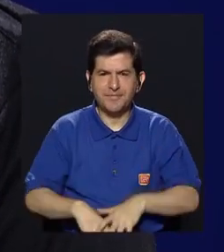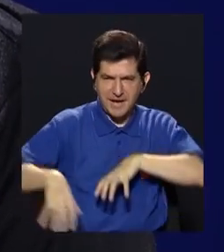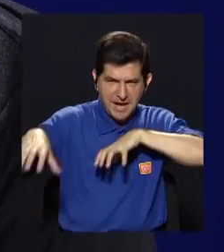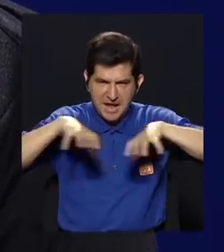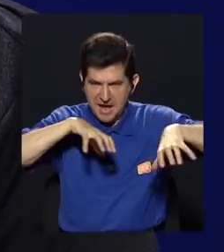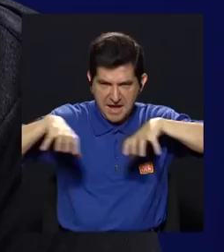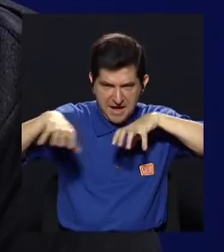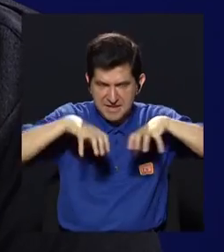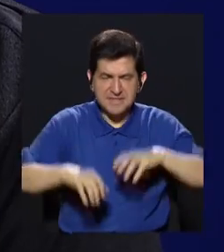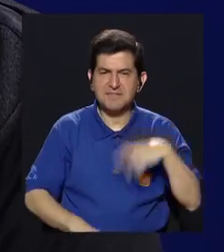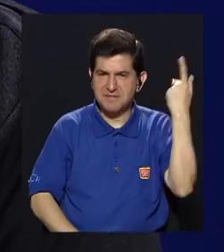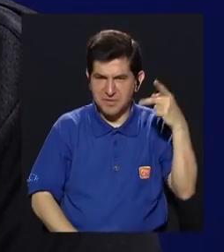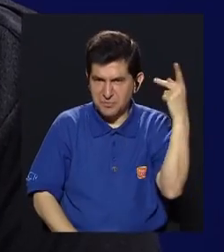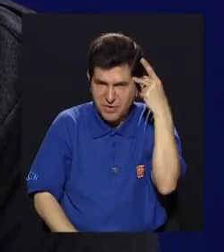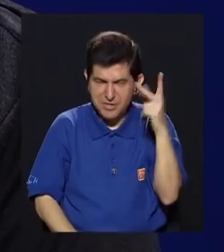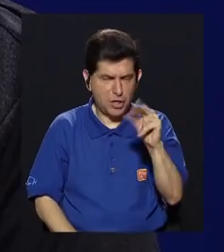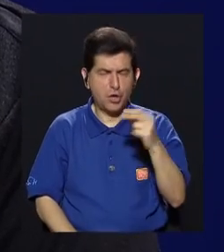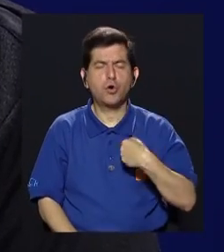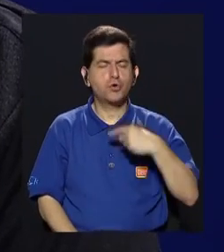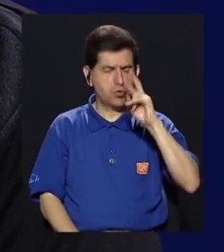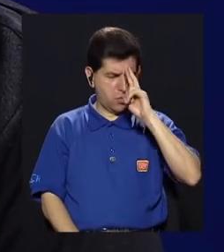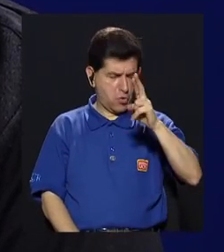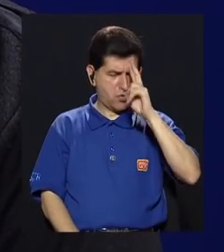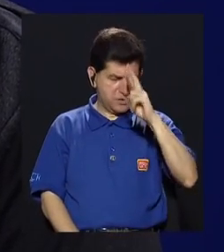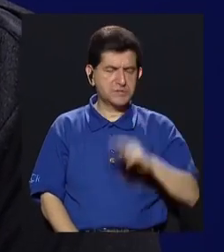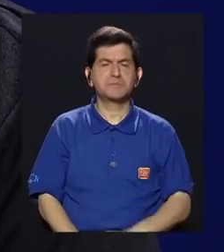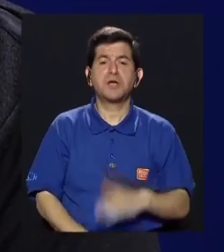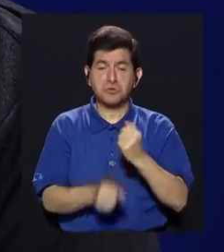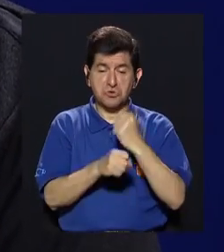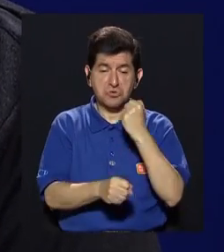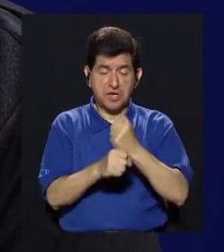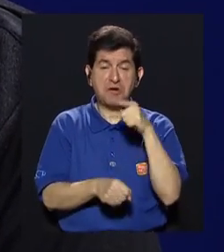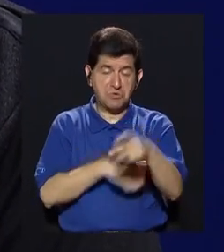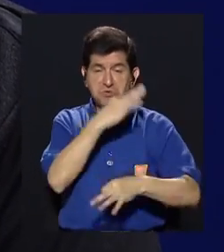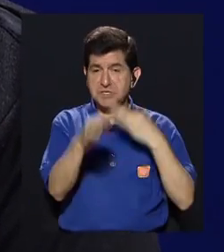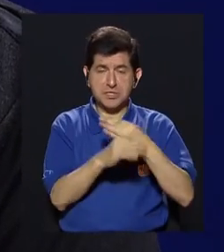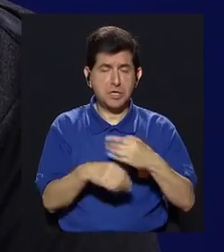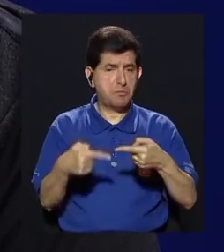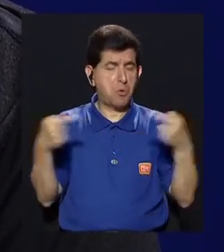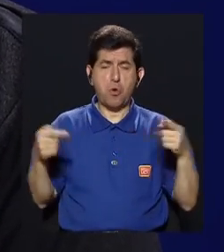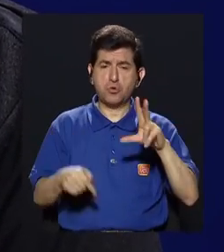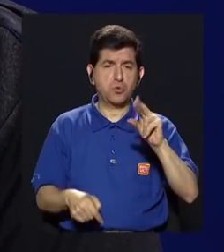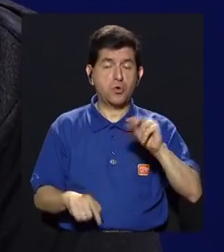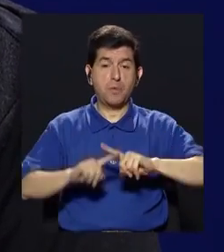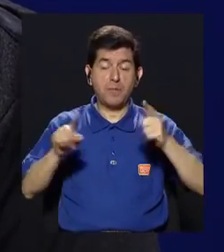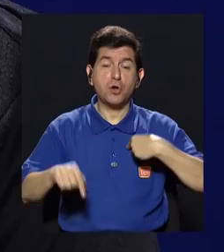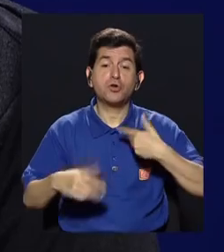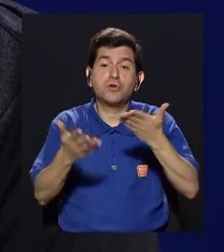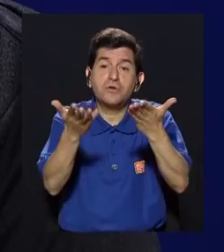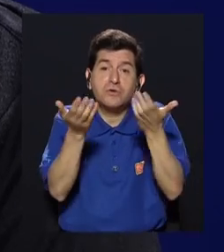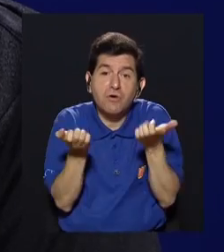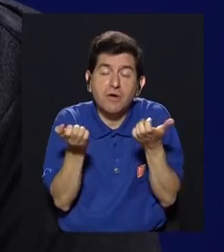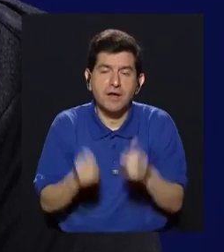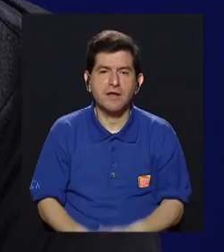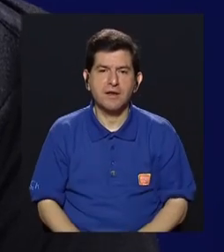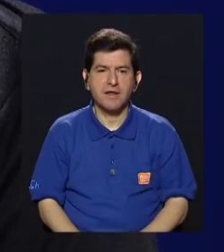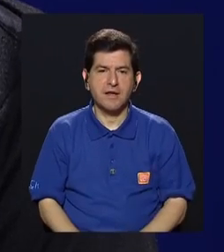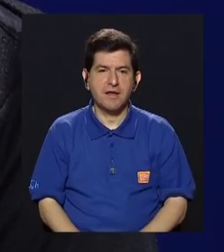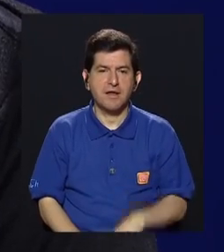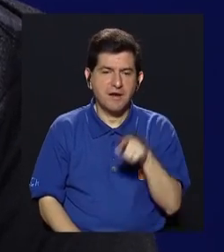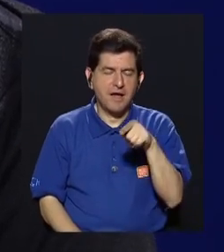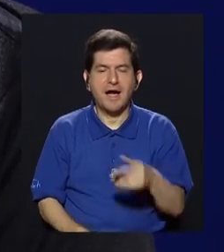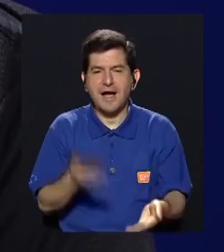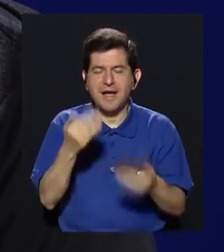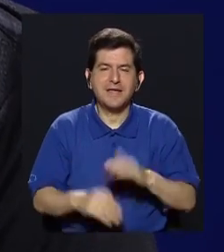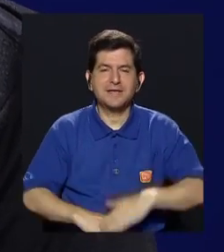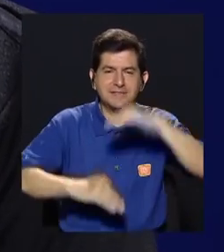de activismo político verdad no tengo mucho respeto por los trabajos que son así no tengo nada en contra de eso pero yo quería que fuera más